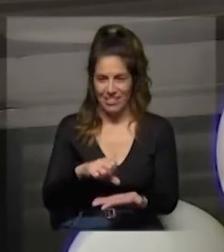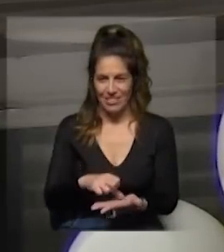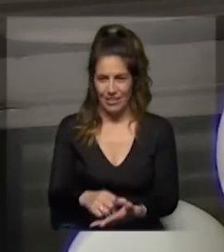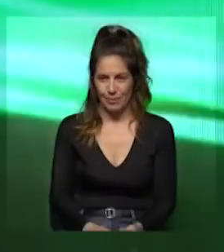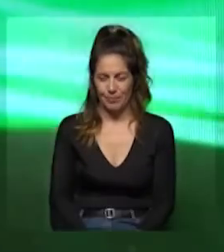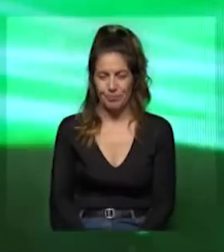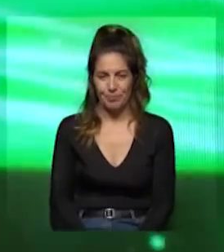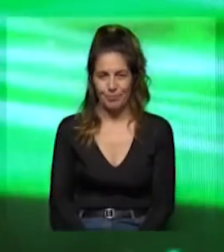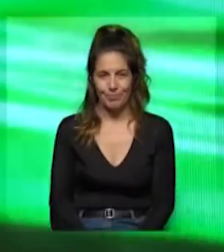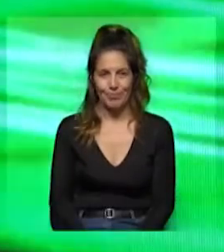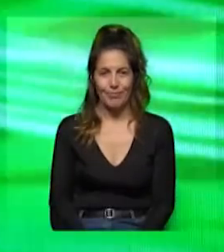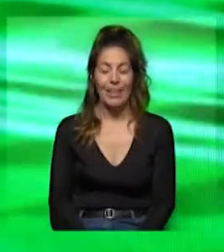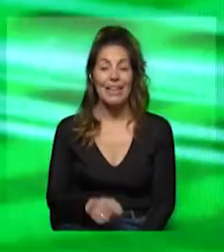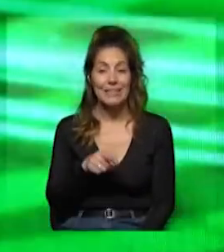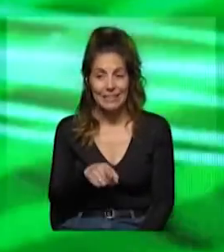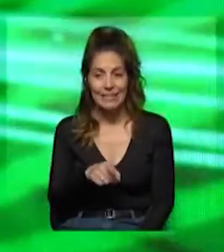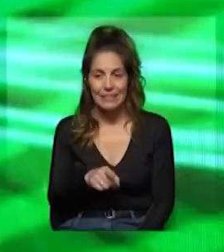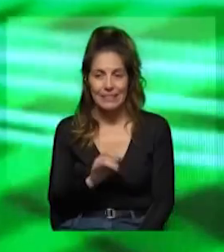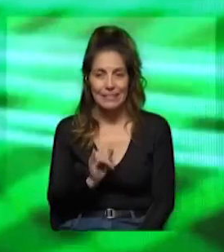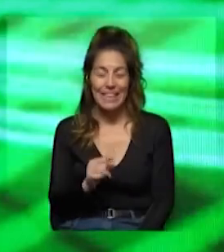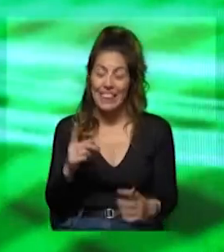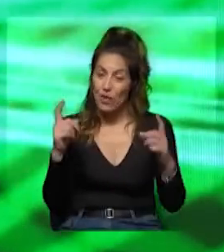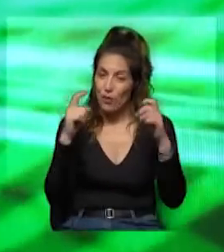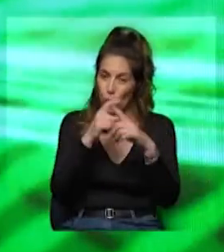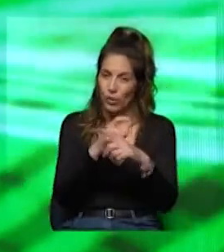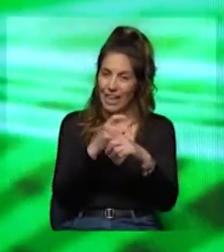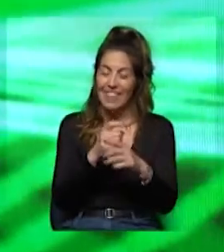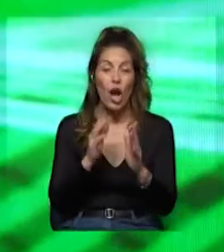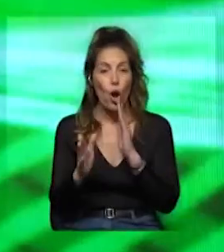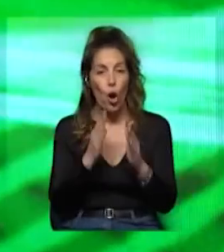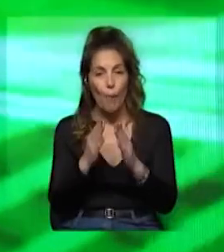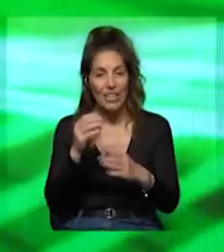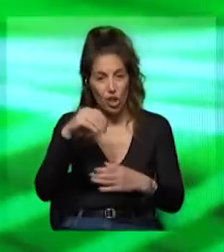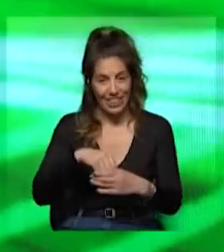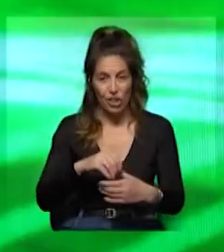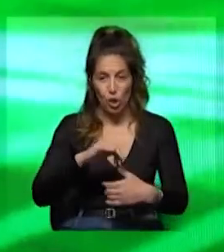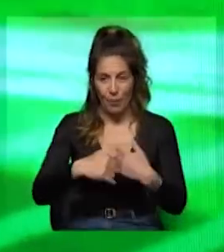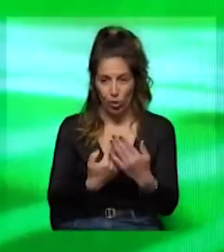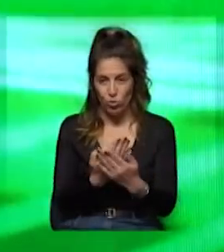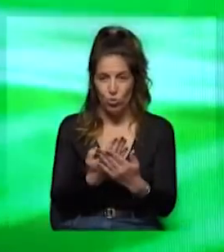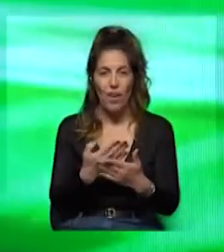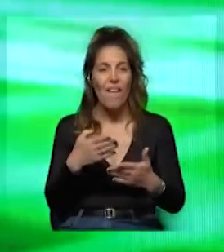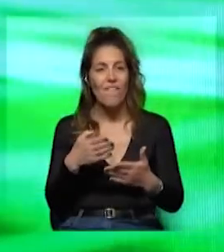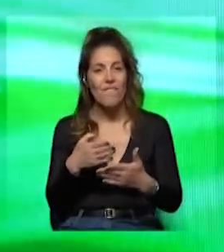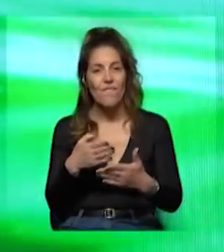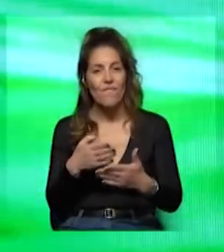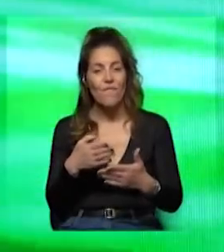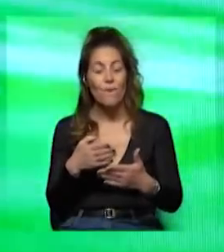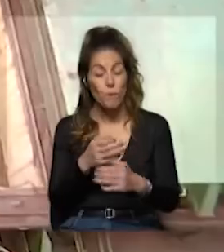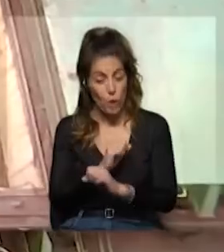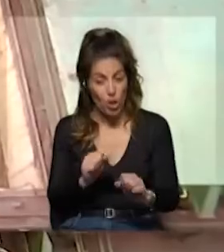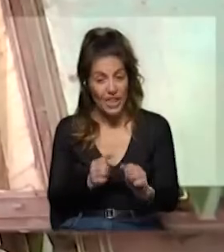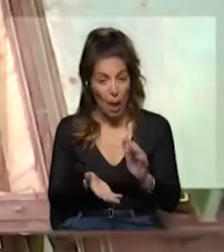plata sin duda hay dificultades en el comercio intram mercosur hay barreras podría ser mayor el